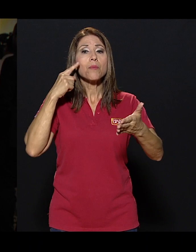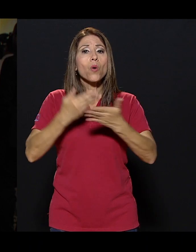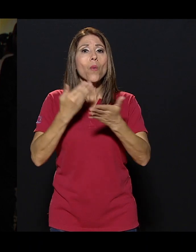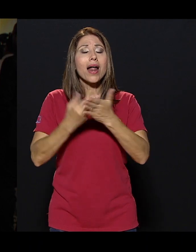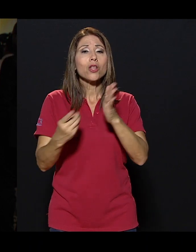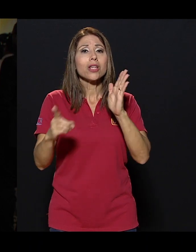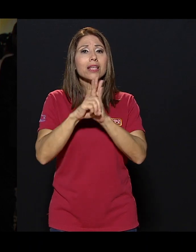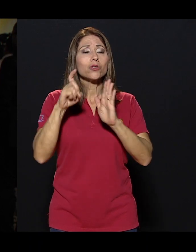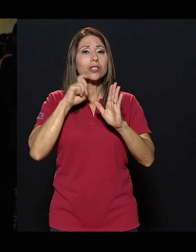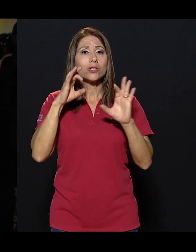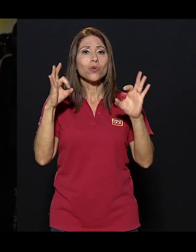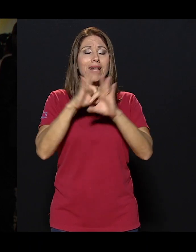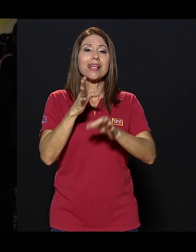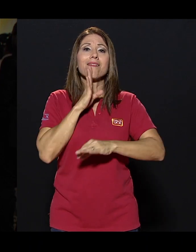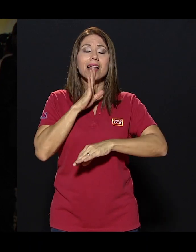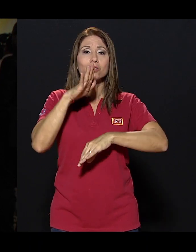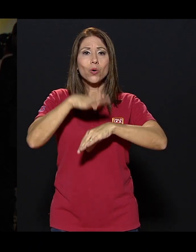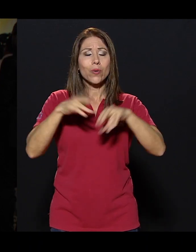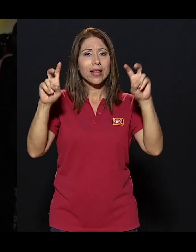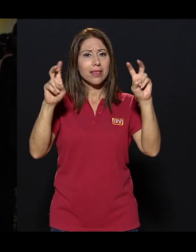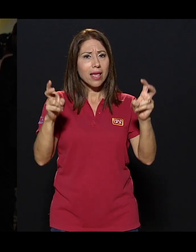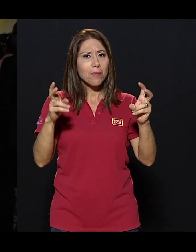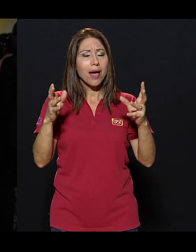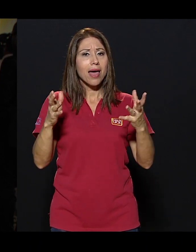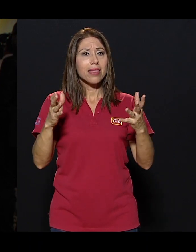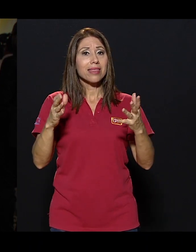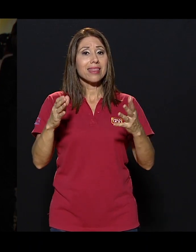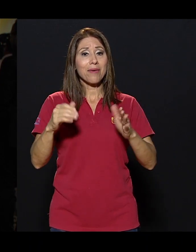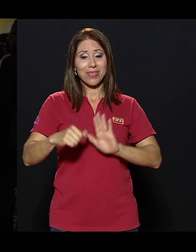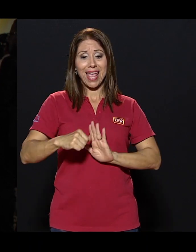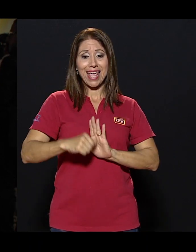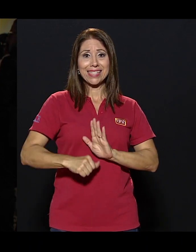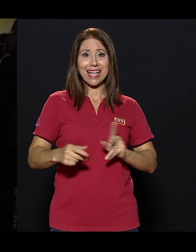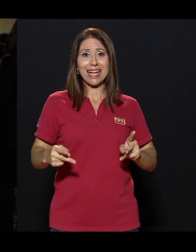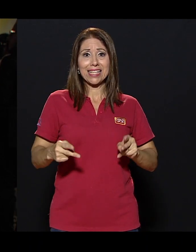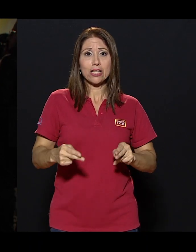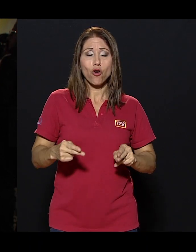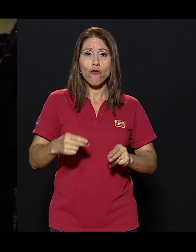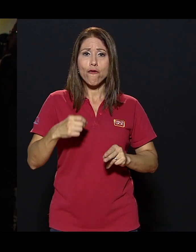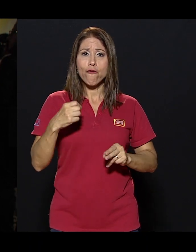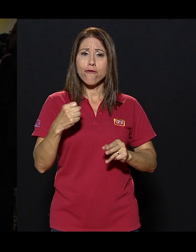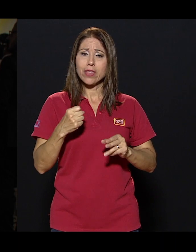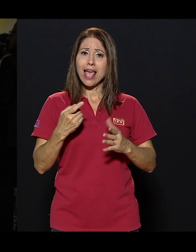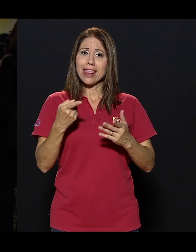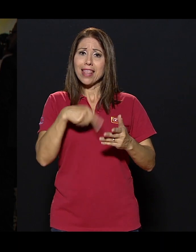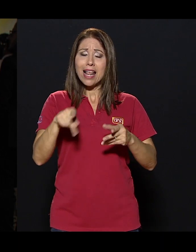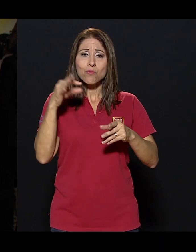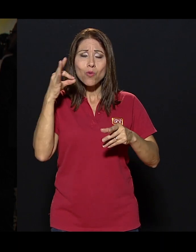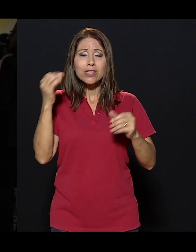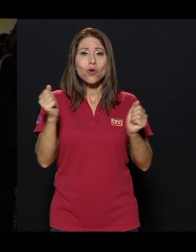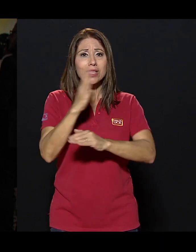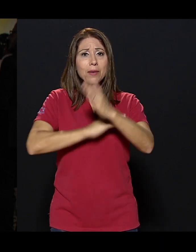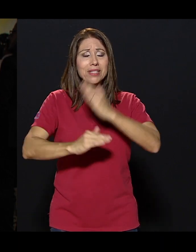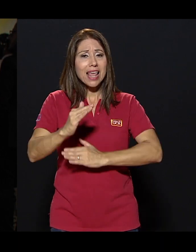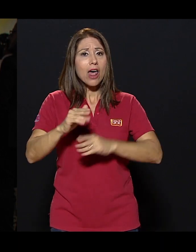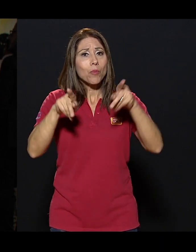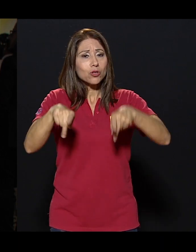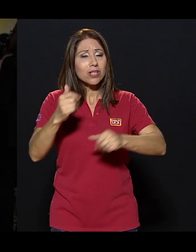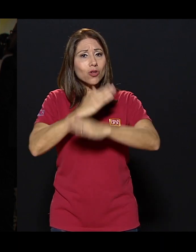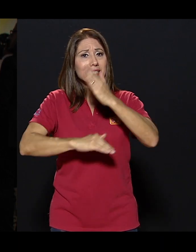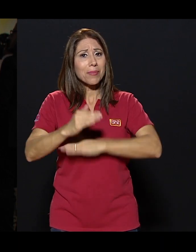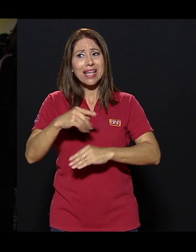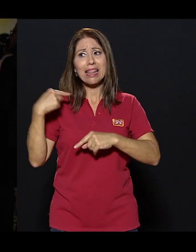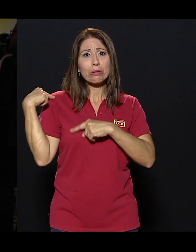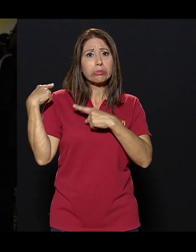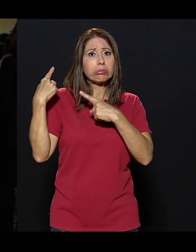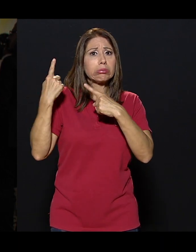de hablar del tema de la esterilización forzosa de las mujeres con discapacidad, que es una práctica ampliamente aceptada alrededor del mundo